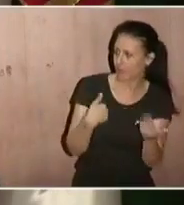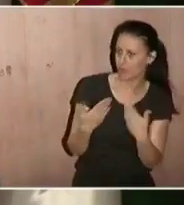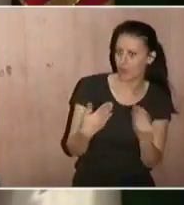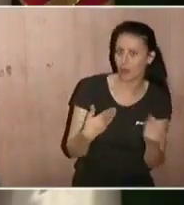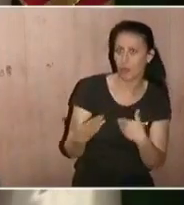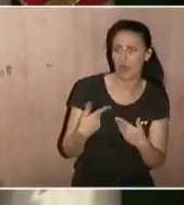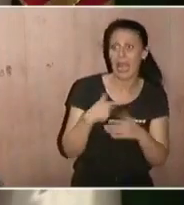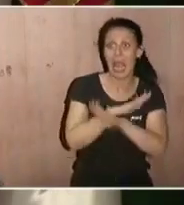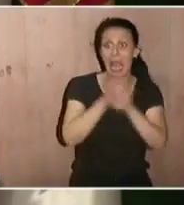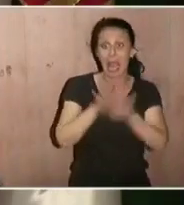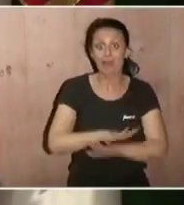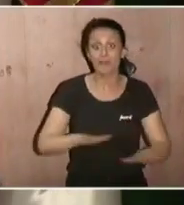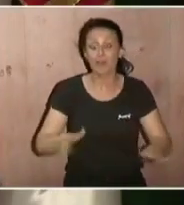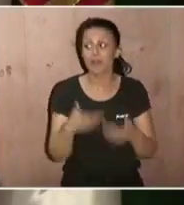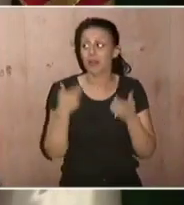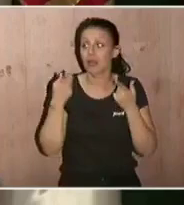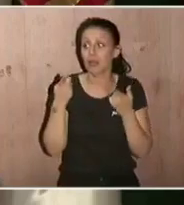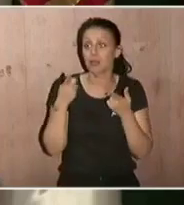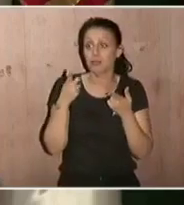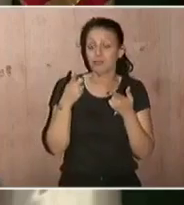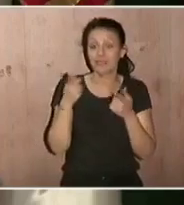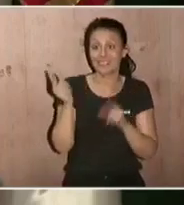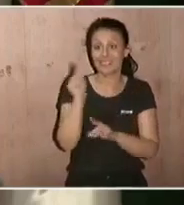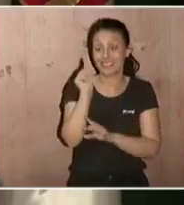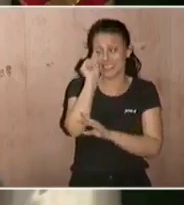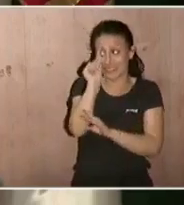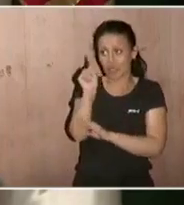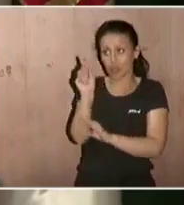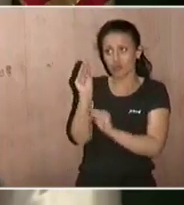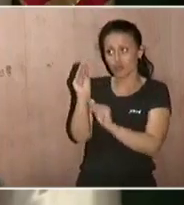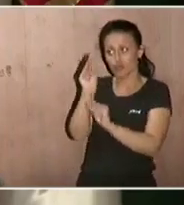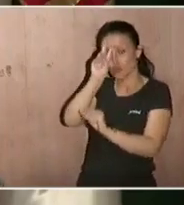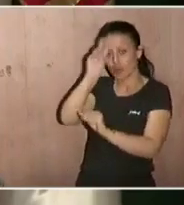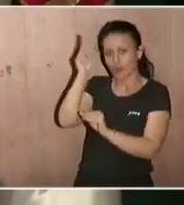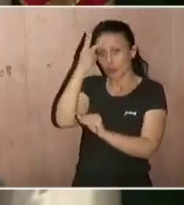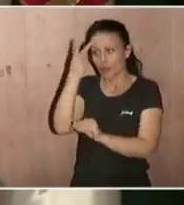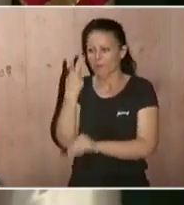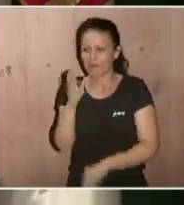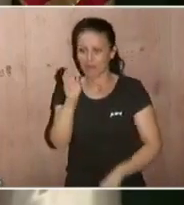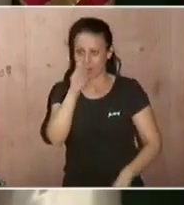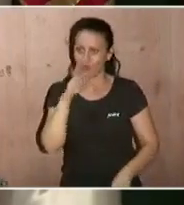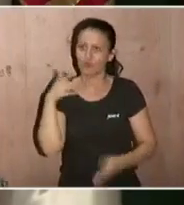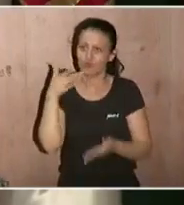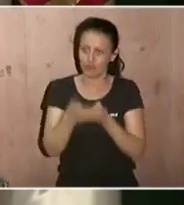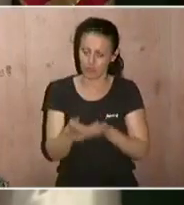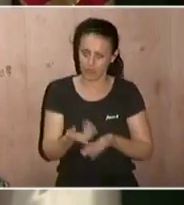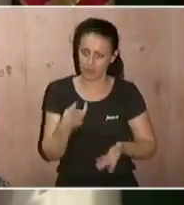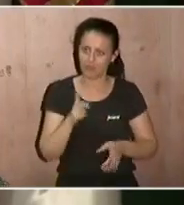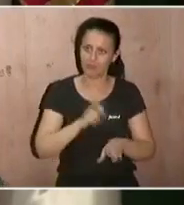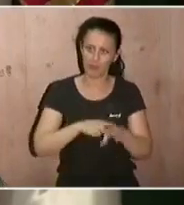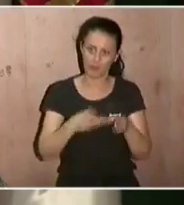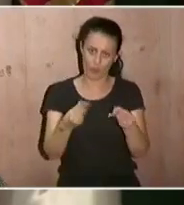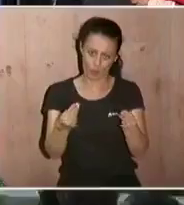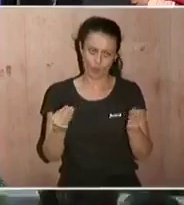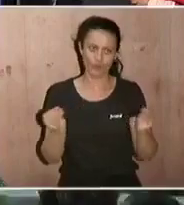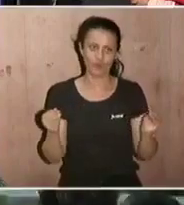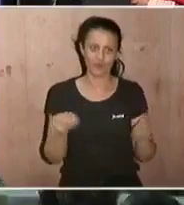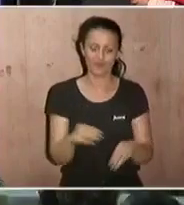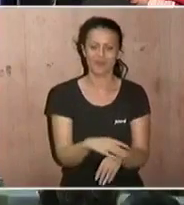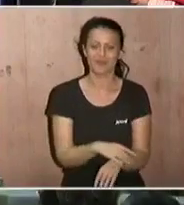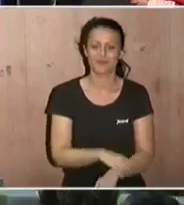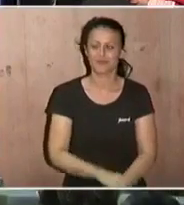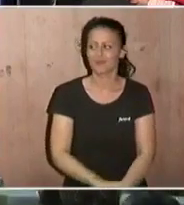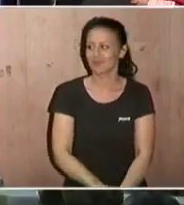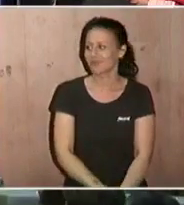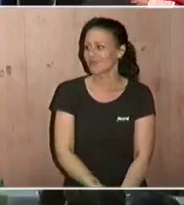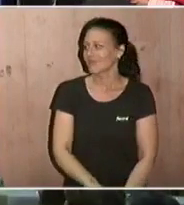él terminó cambiando de criterio, le costó su tiempo, 20 años no es un día, pero eso es lo